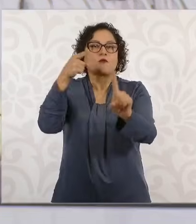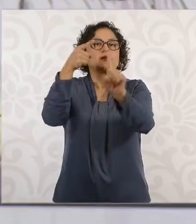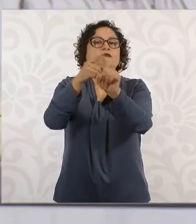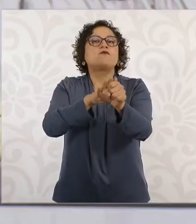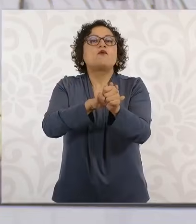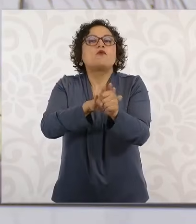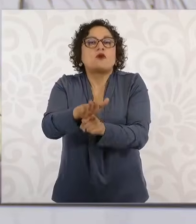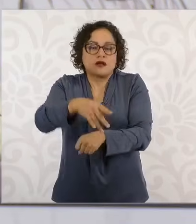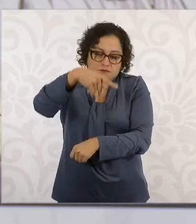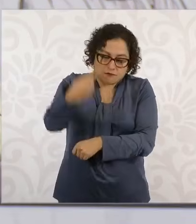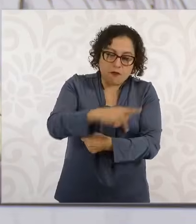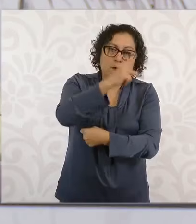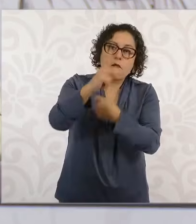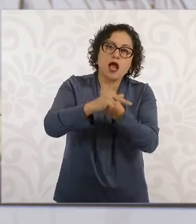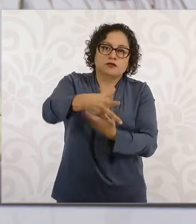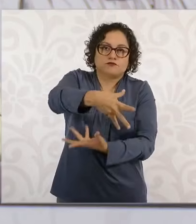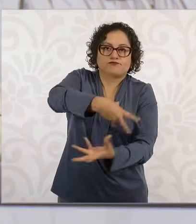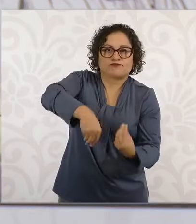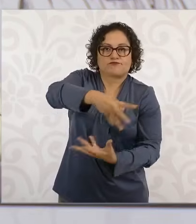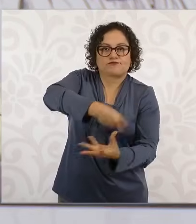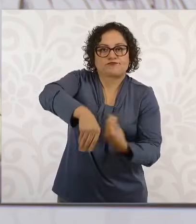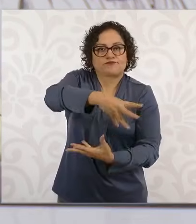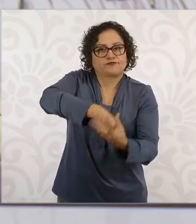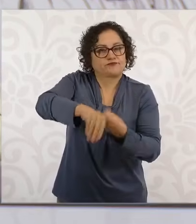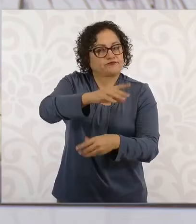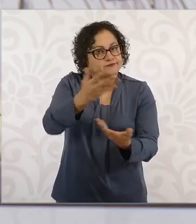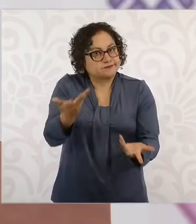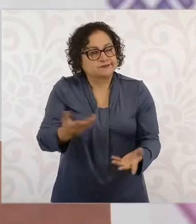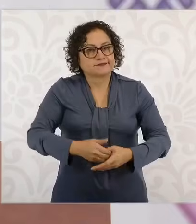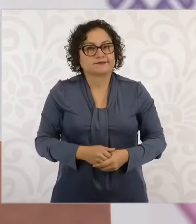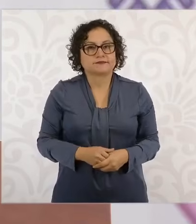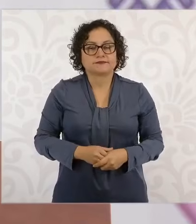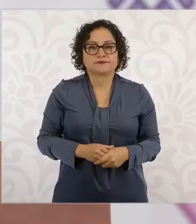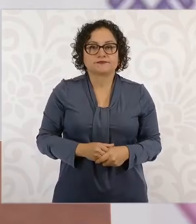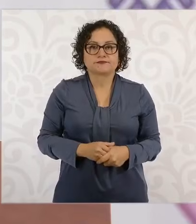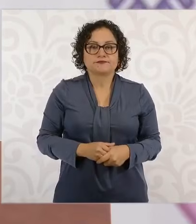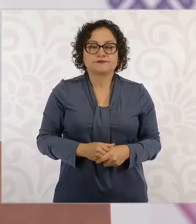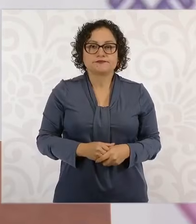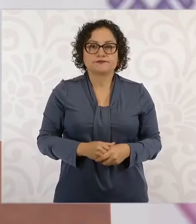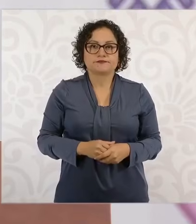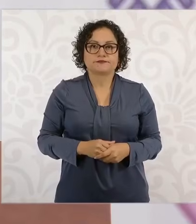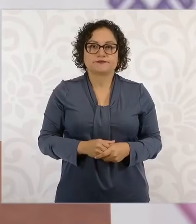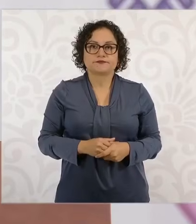sustentable, siempre buscando una producción sustentable. Entonces,